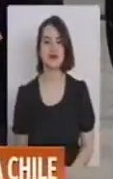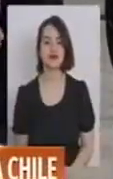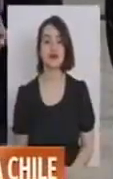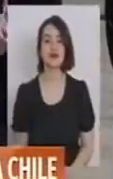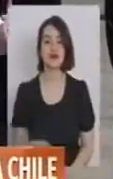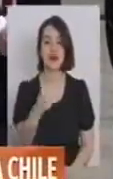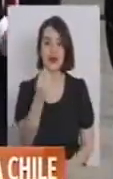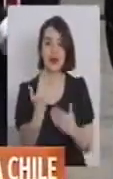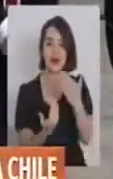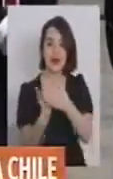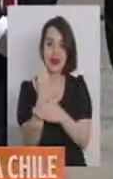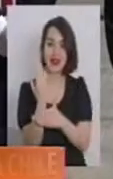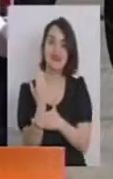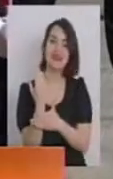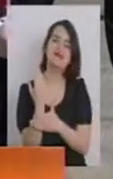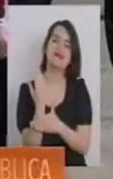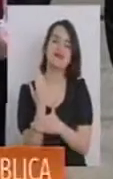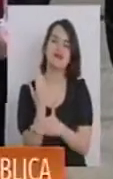Muy buenos días,